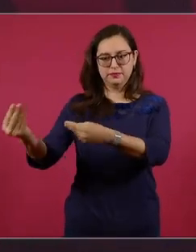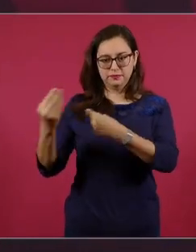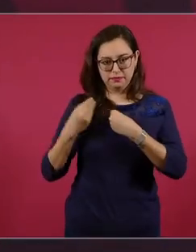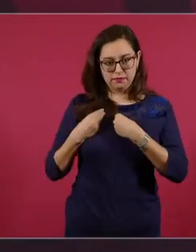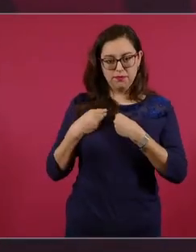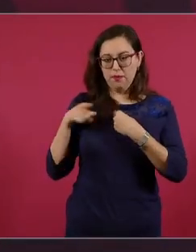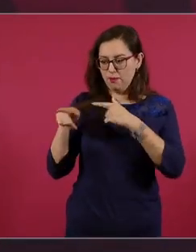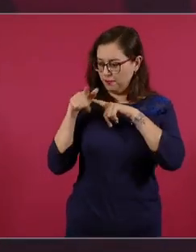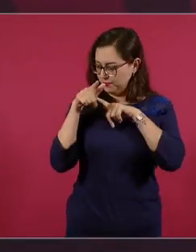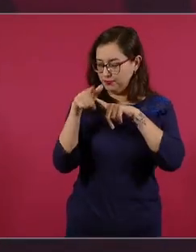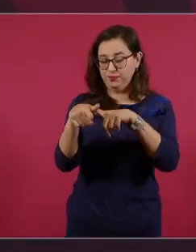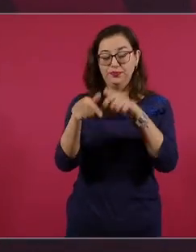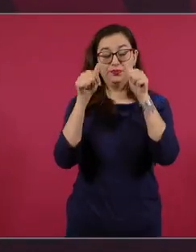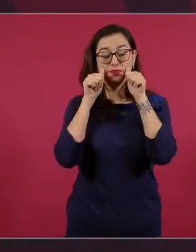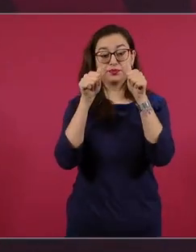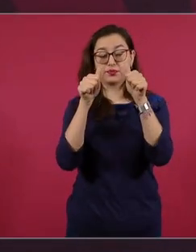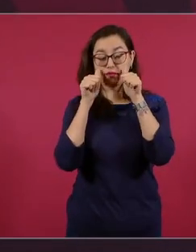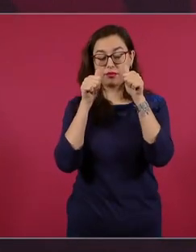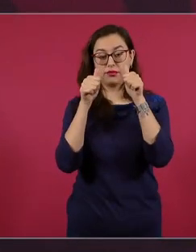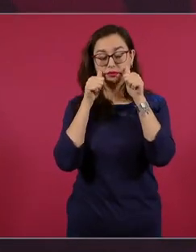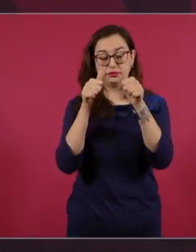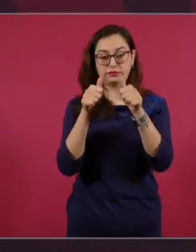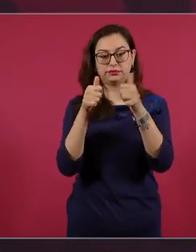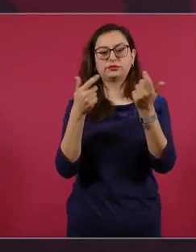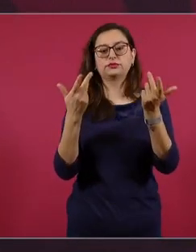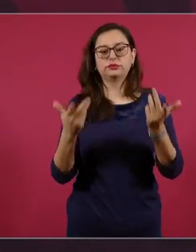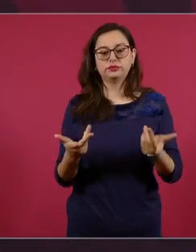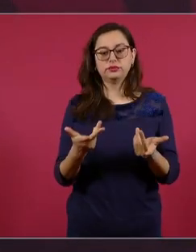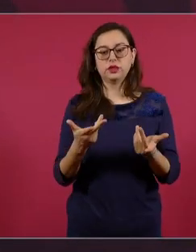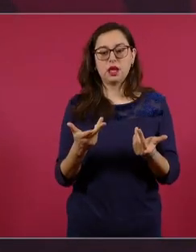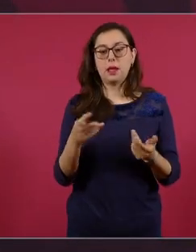y que tengan confianza, porque María Luisa es